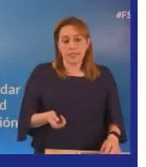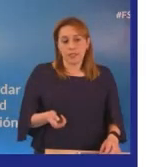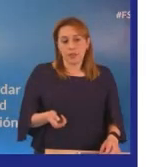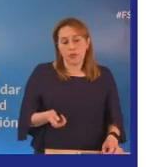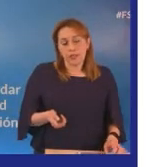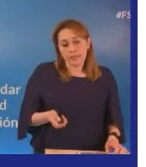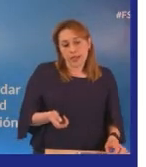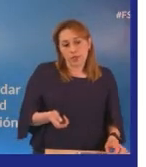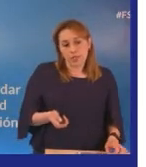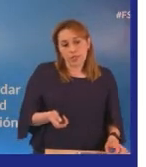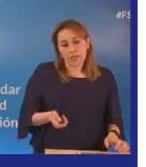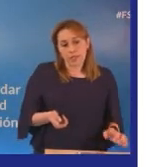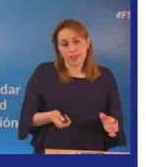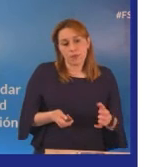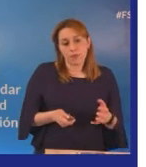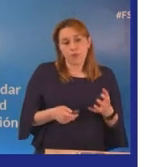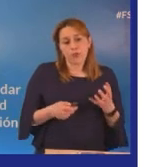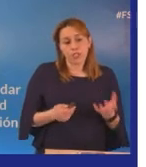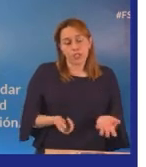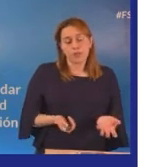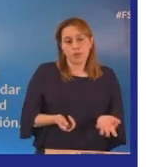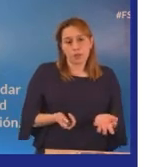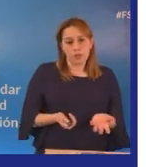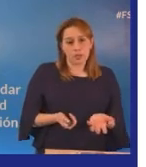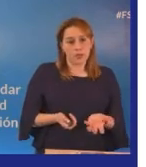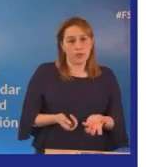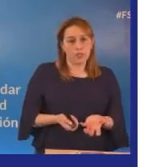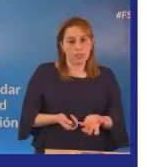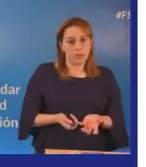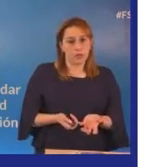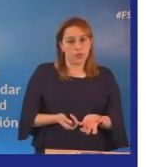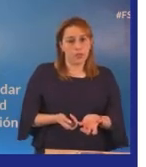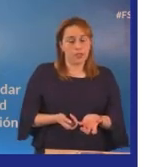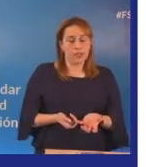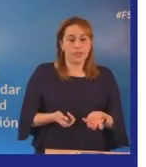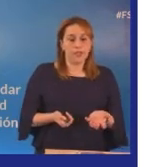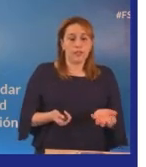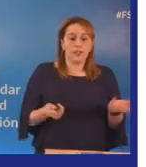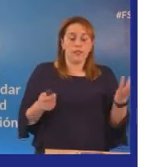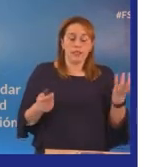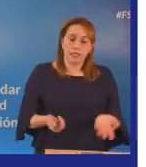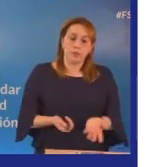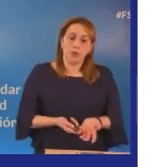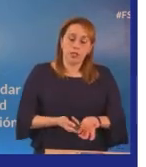Ya en el deterioro avanzado ya necesitamos muchísima colaboración del equipo de